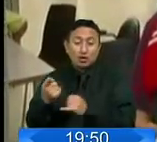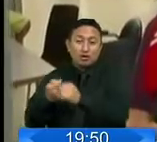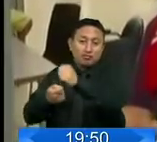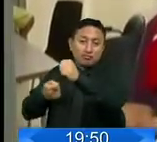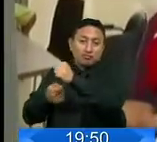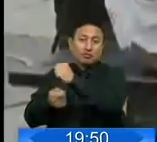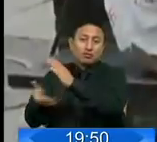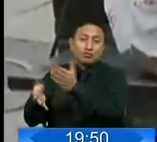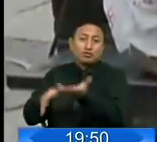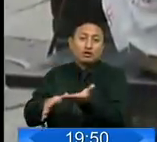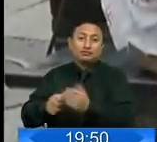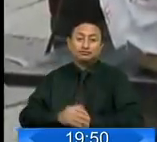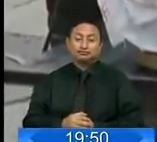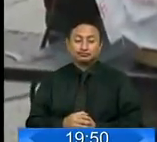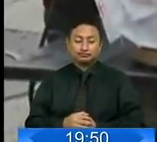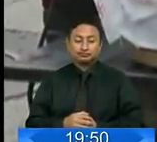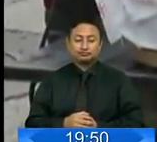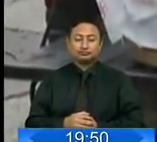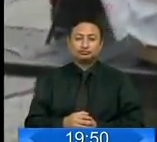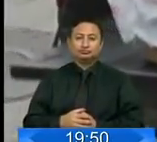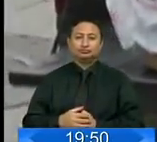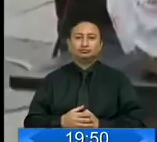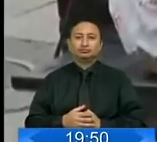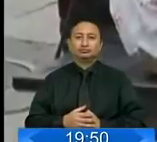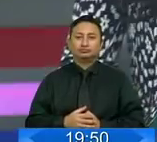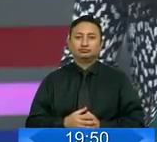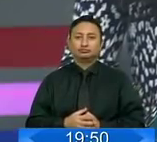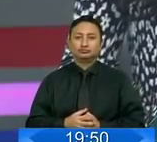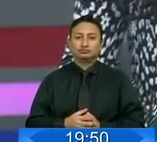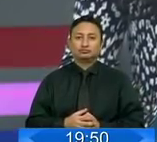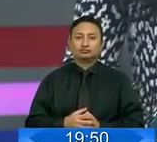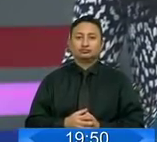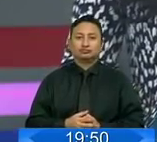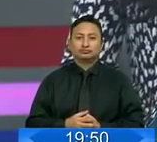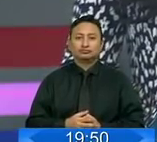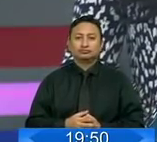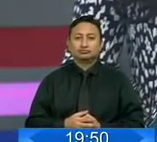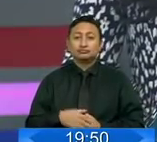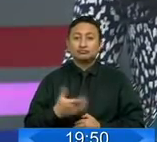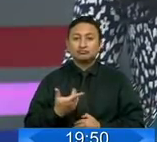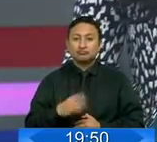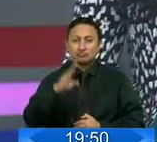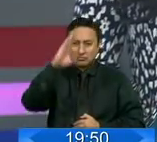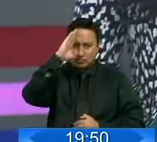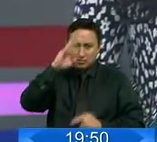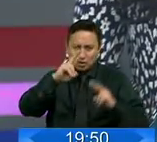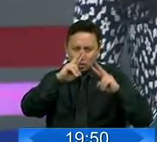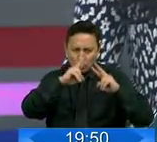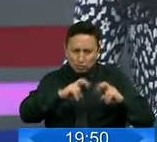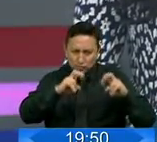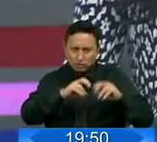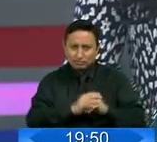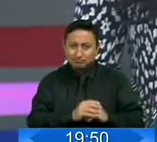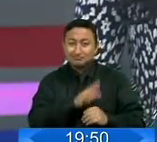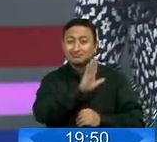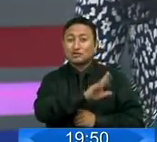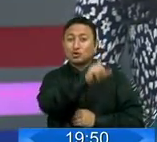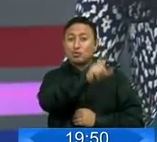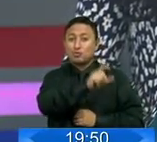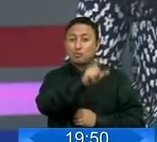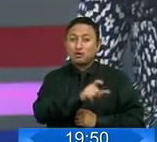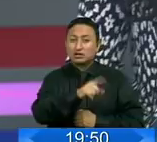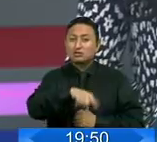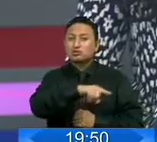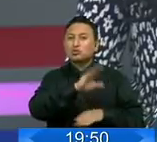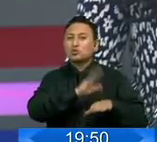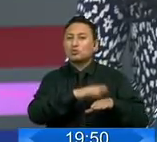mujer. Informó Rosalena Vascones. Trabajos de inteligencia permitieron la captura de 5 personas aparentemente